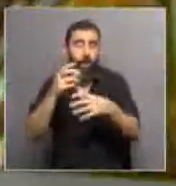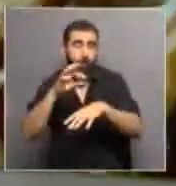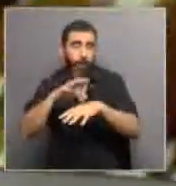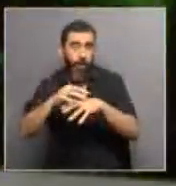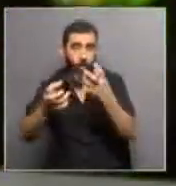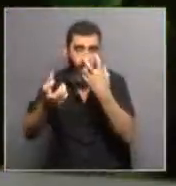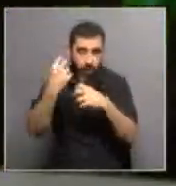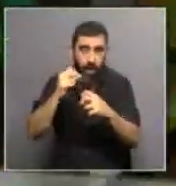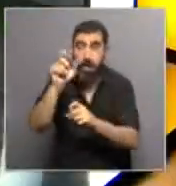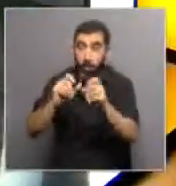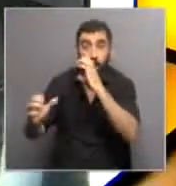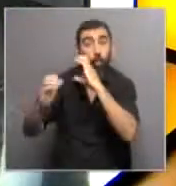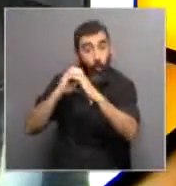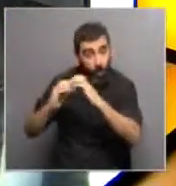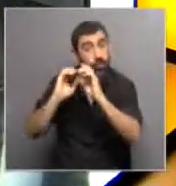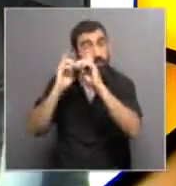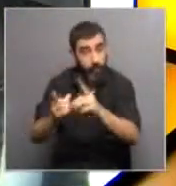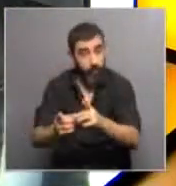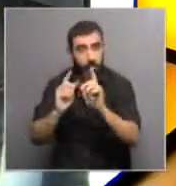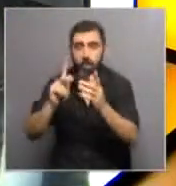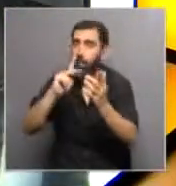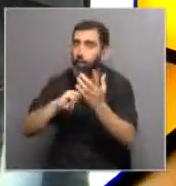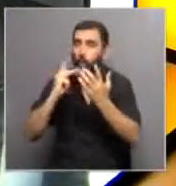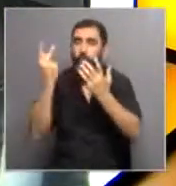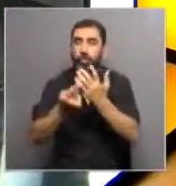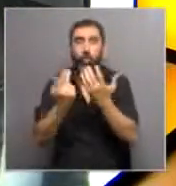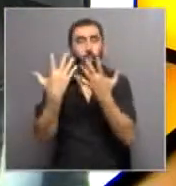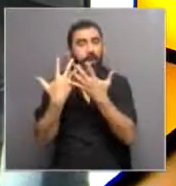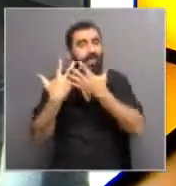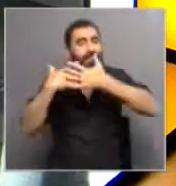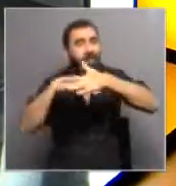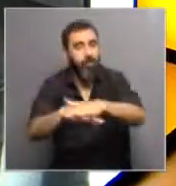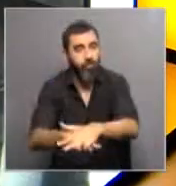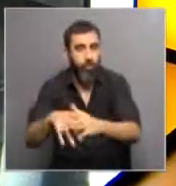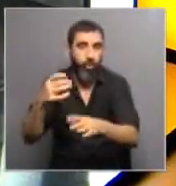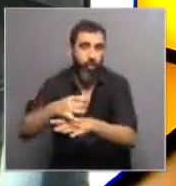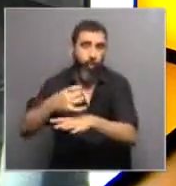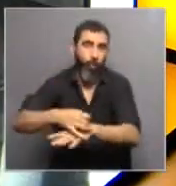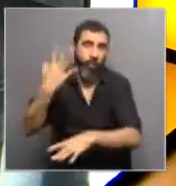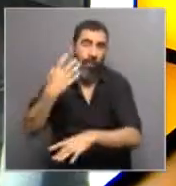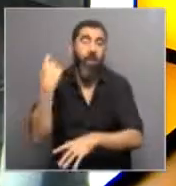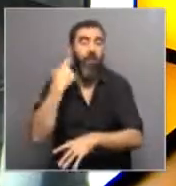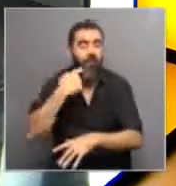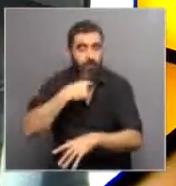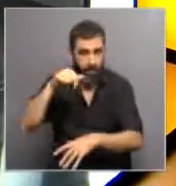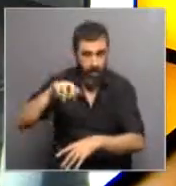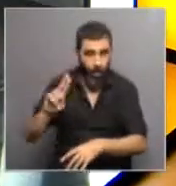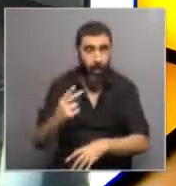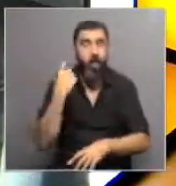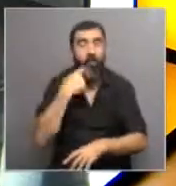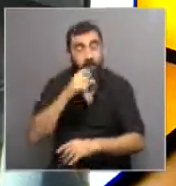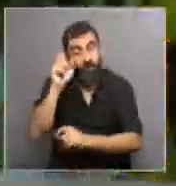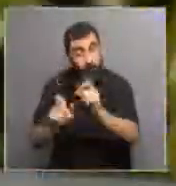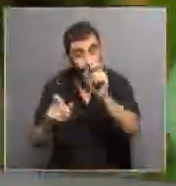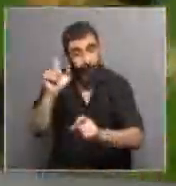la comunicación. Tenemos que hacer proyectos más integrales y esa cultura nos falta en Uruguay. Nos falta gente muchas